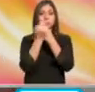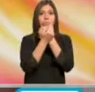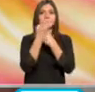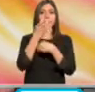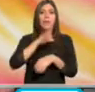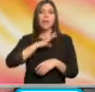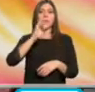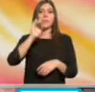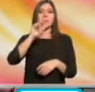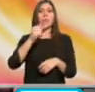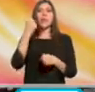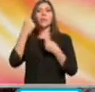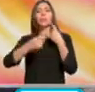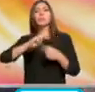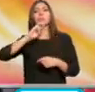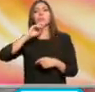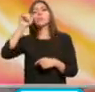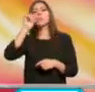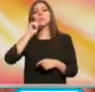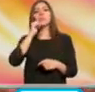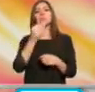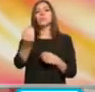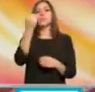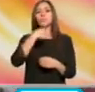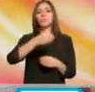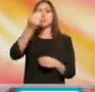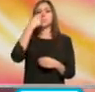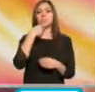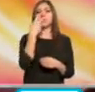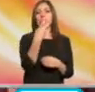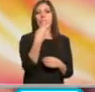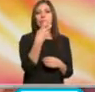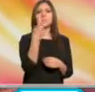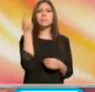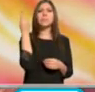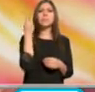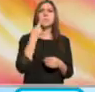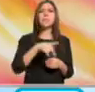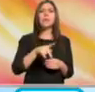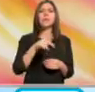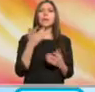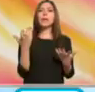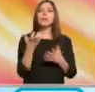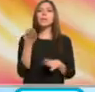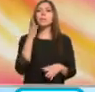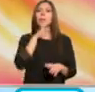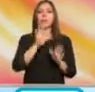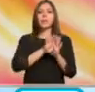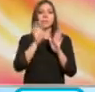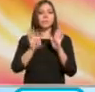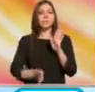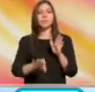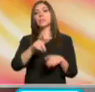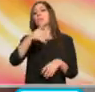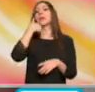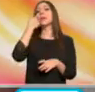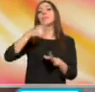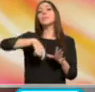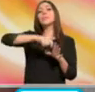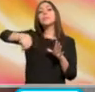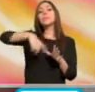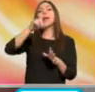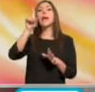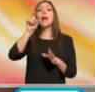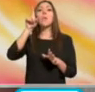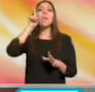las mamis, no? Muchas veces estamos consumiendo este tipo de alimentos, pero los hacemos mal. Ejemplo, vamos a hacer un agua de guayaba,